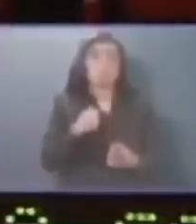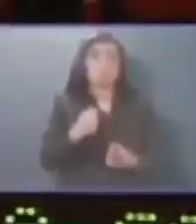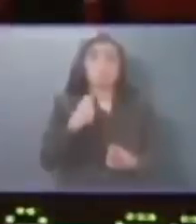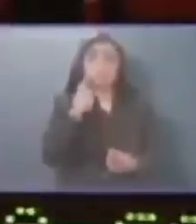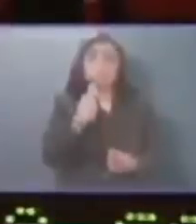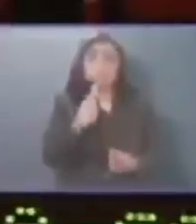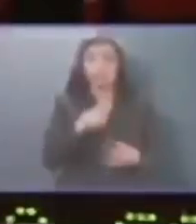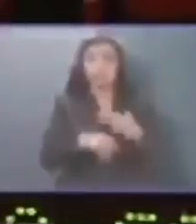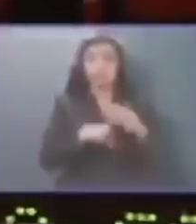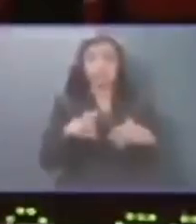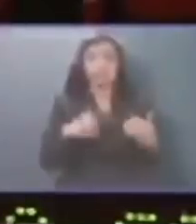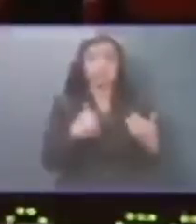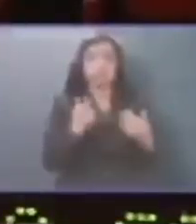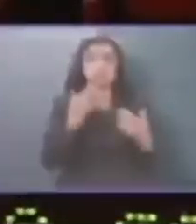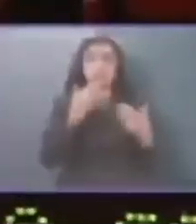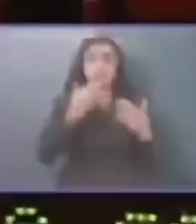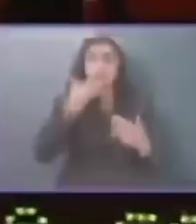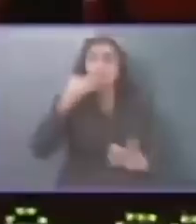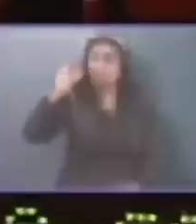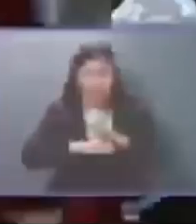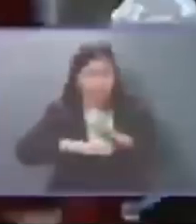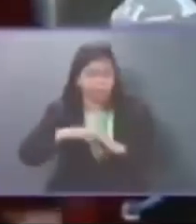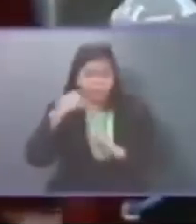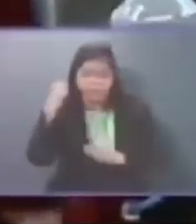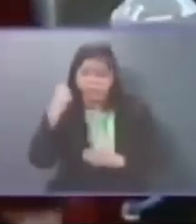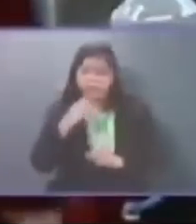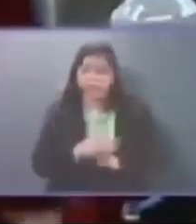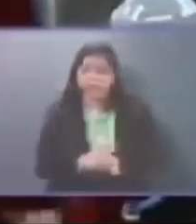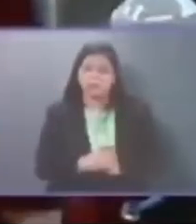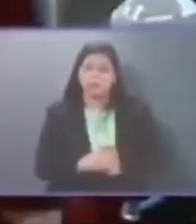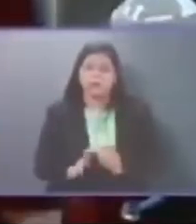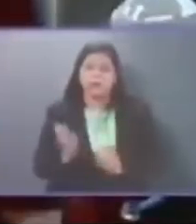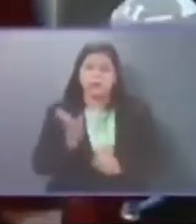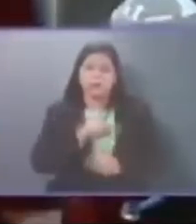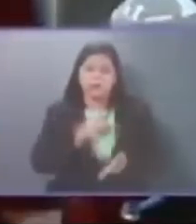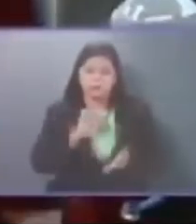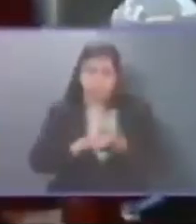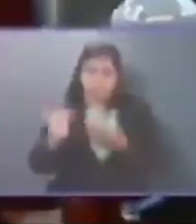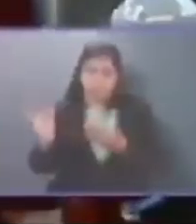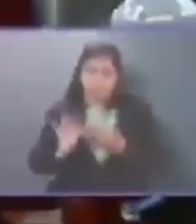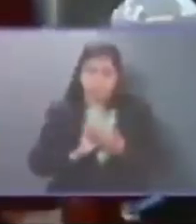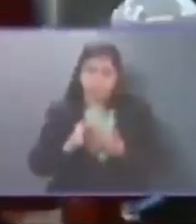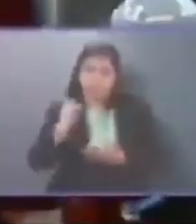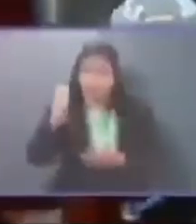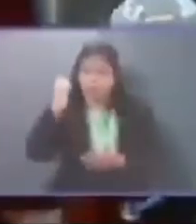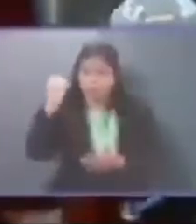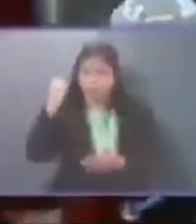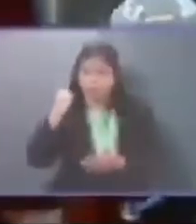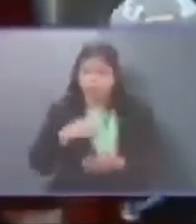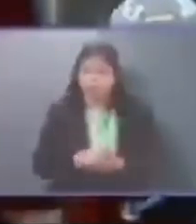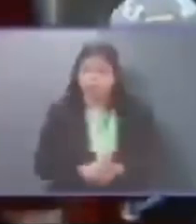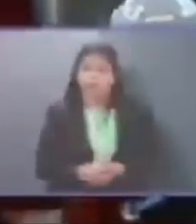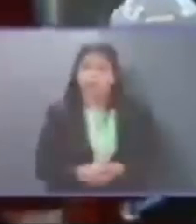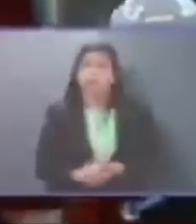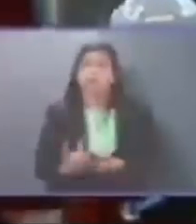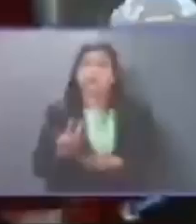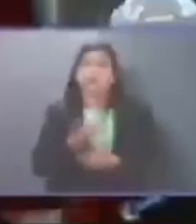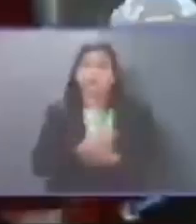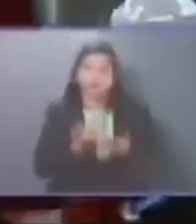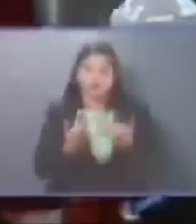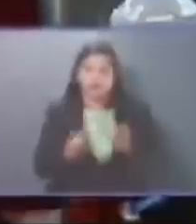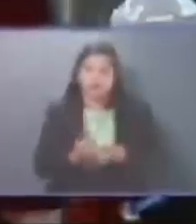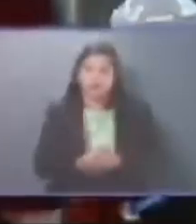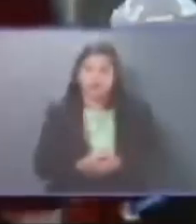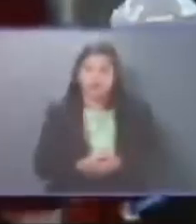escuchando discursos un tanto hipócritas. Y que el proyecto es importante, esperamos que